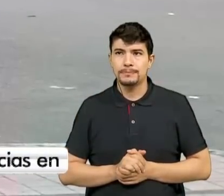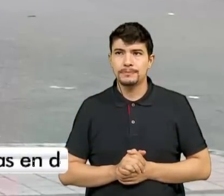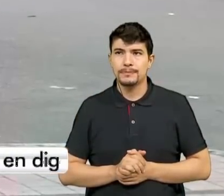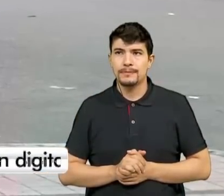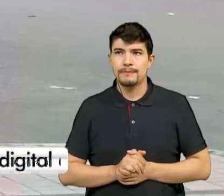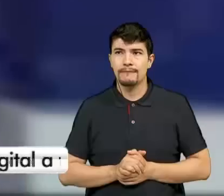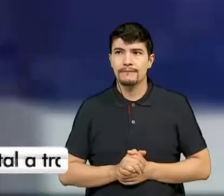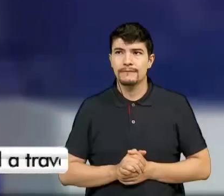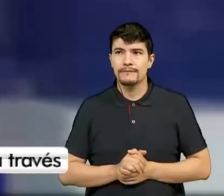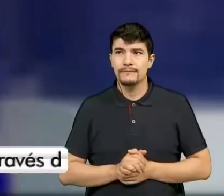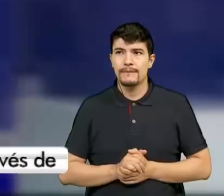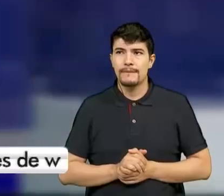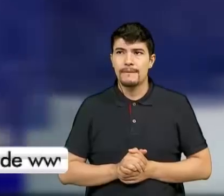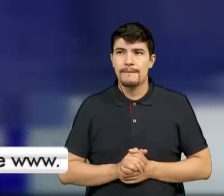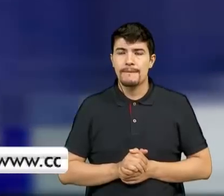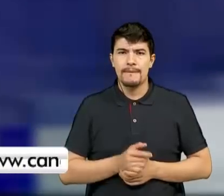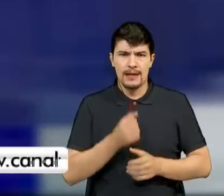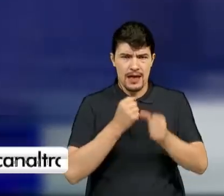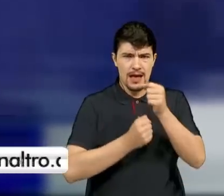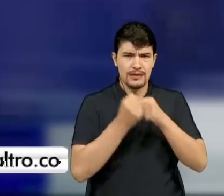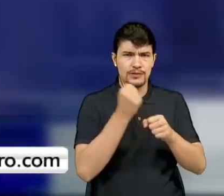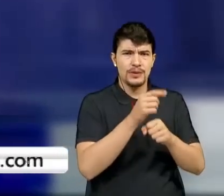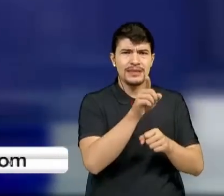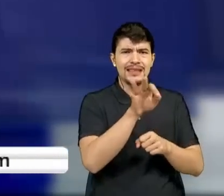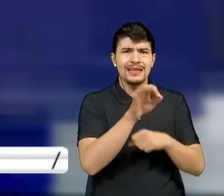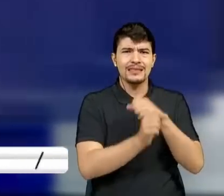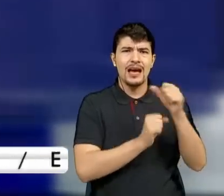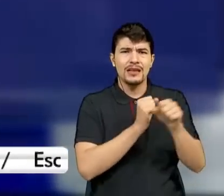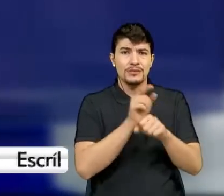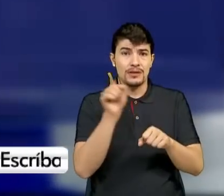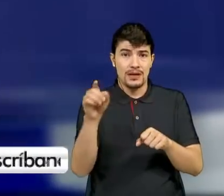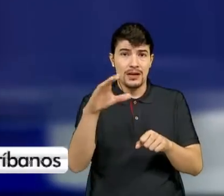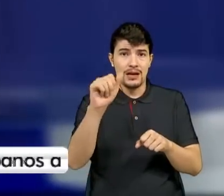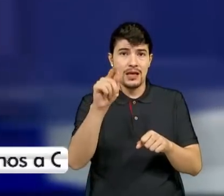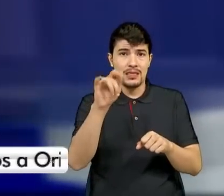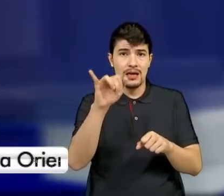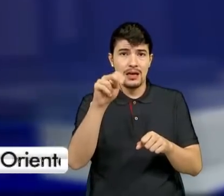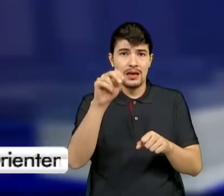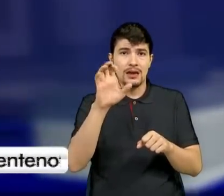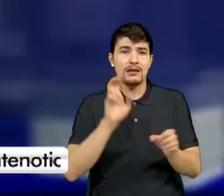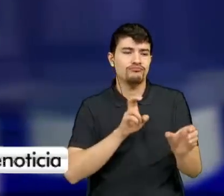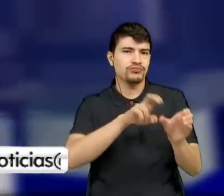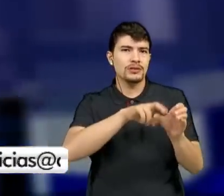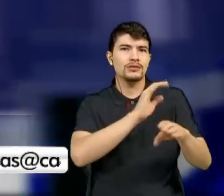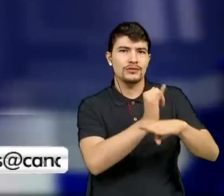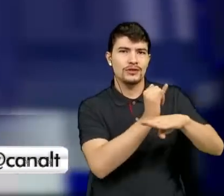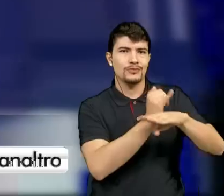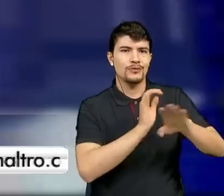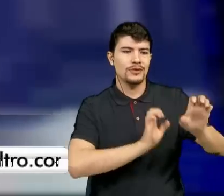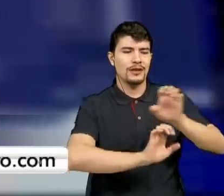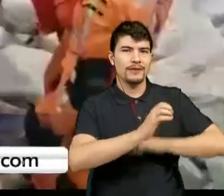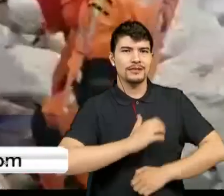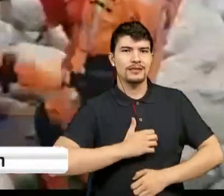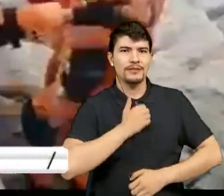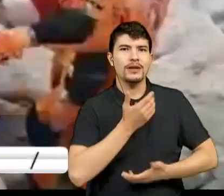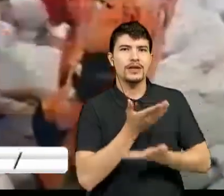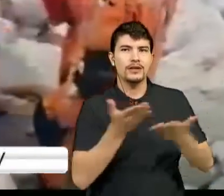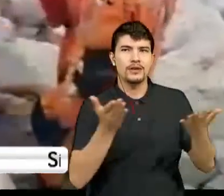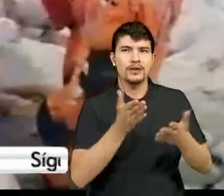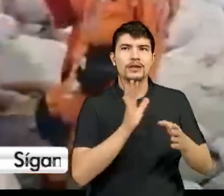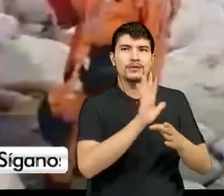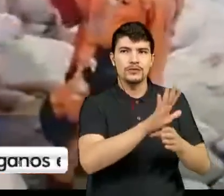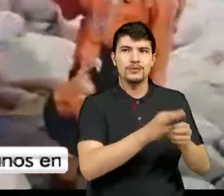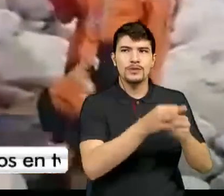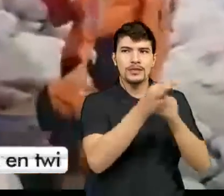socorro. A la edad de los 13 años, Caterina Escalante llegó a la fila de la defensa civil como voluntaria en el municipio de Aguachica